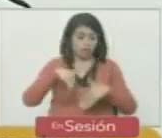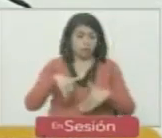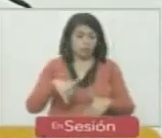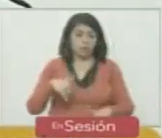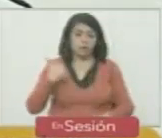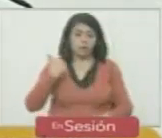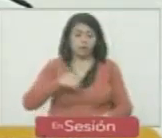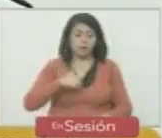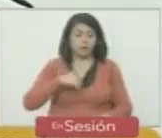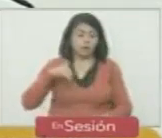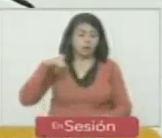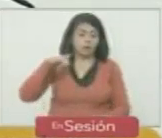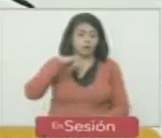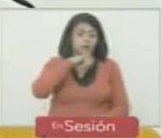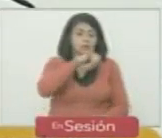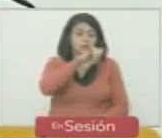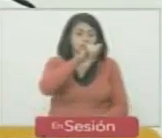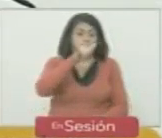Buenos Aires,